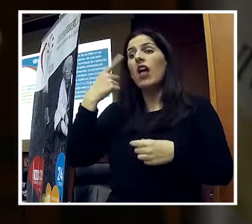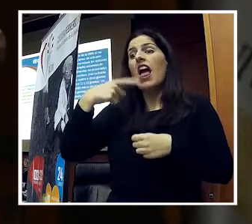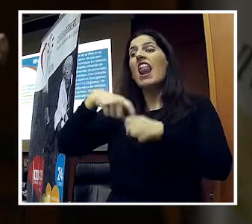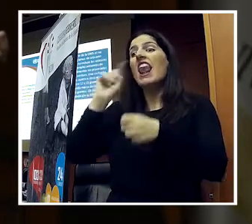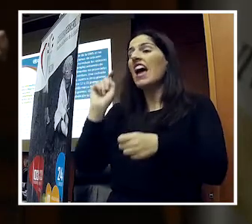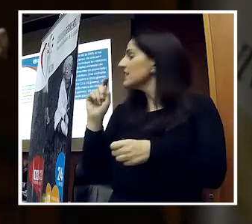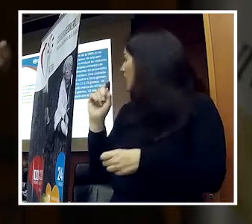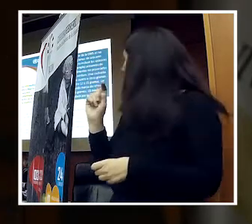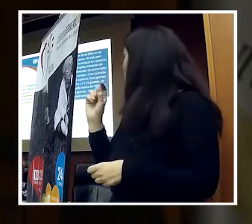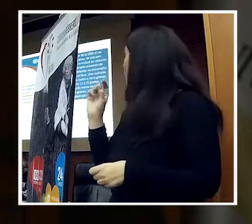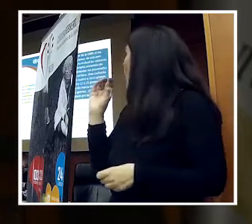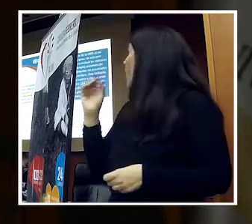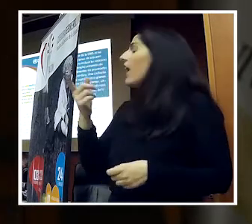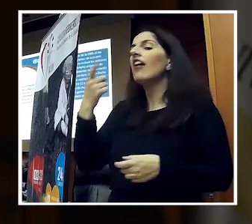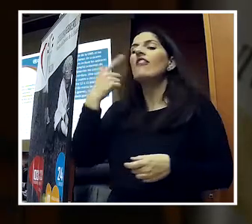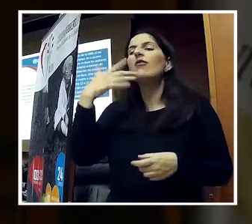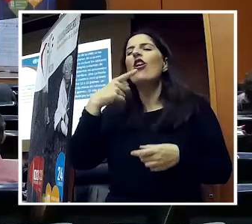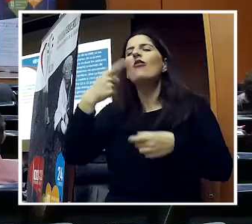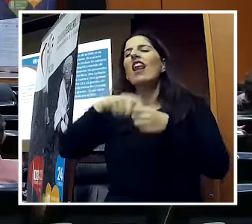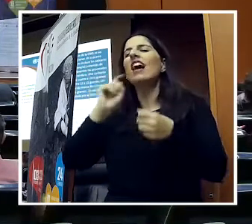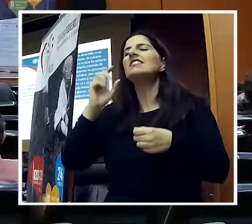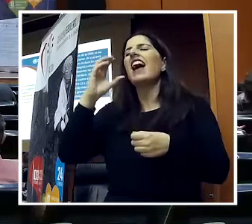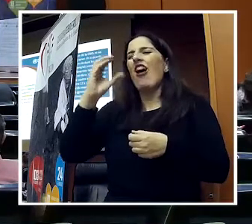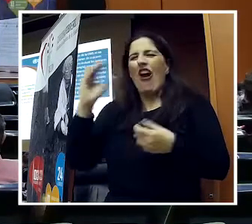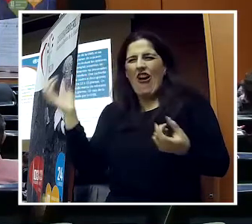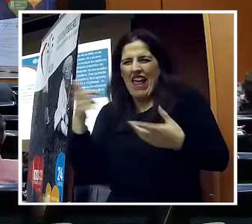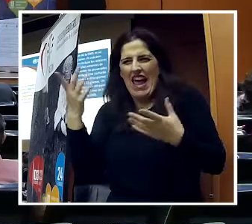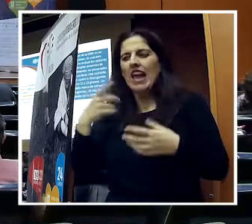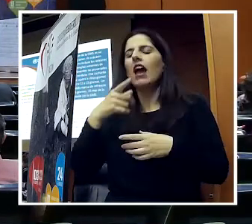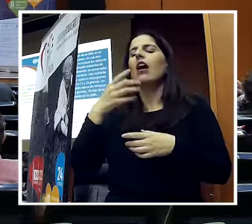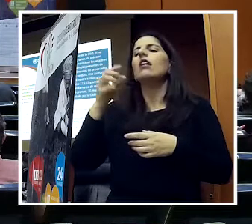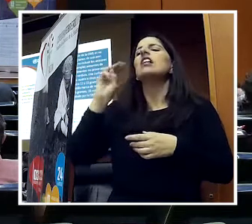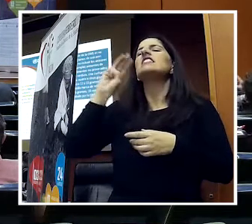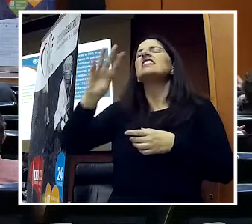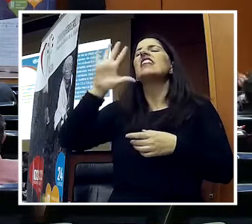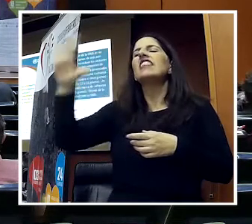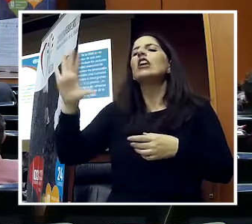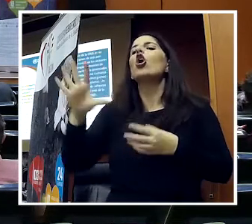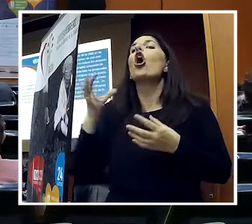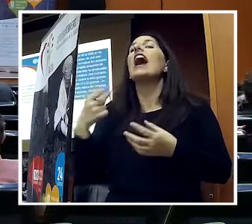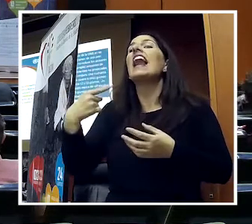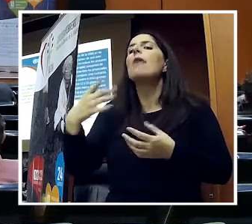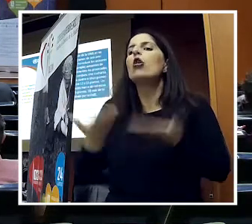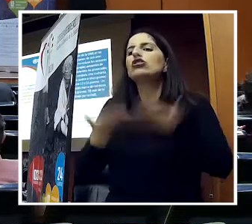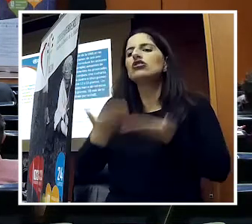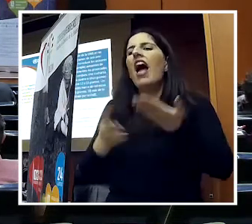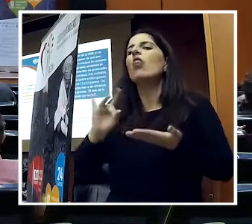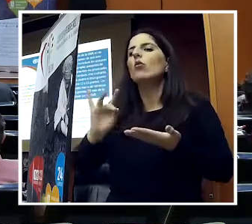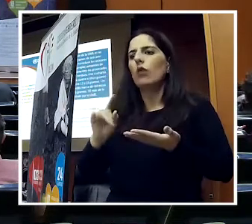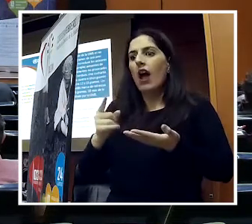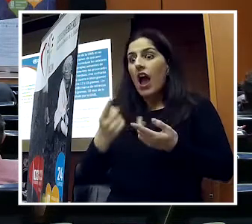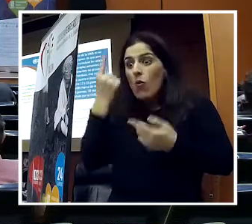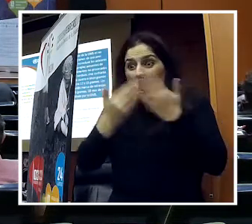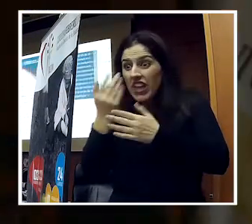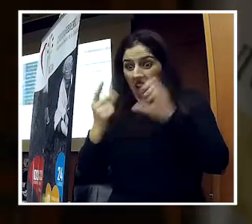marca de refresco puede tener a llegar 35 gramos de azúcar, 10 más de lo que ya la Organización Mundial de la Salud recomienda de forma